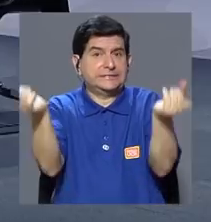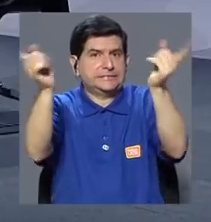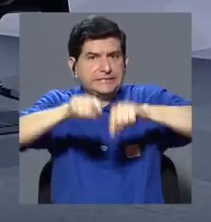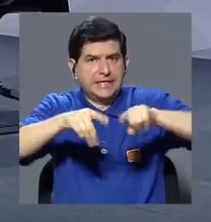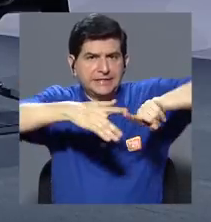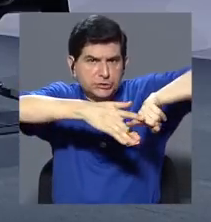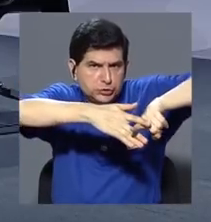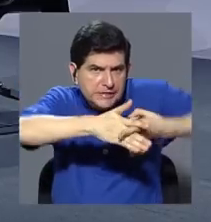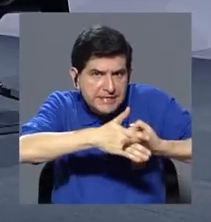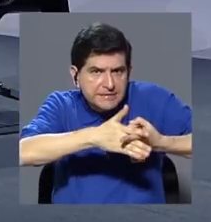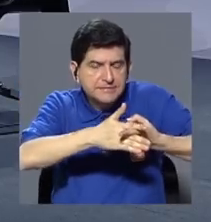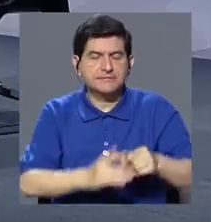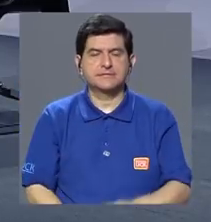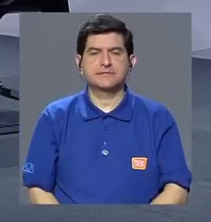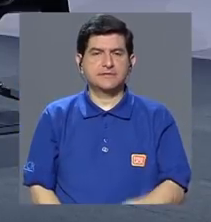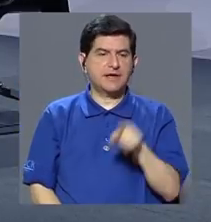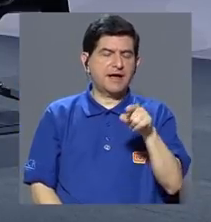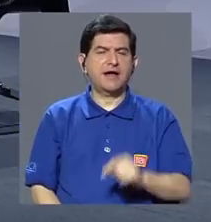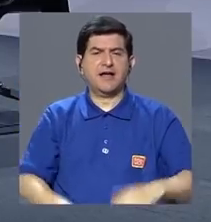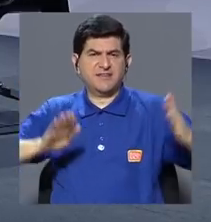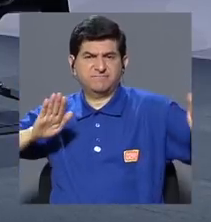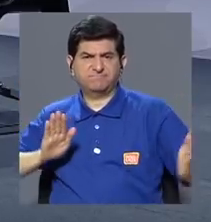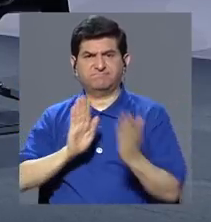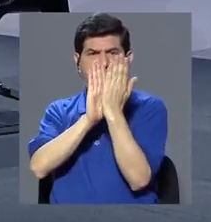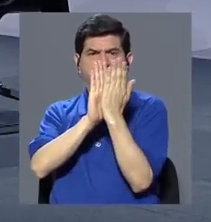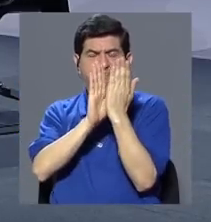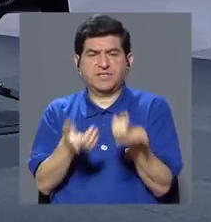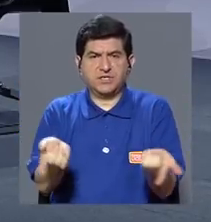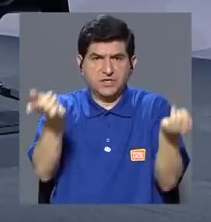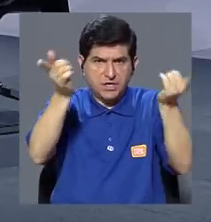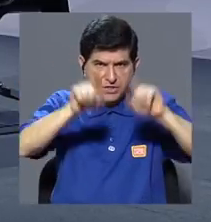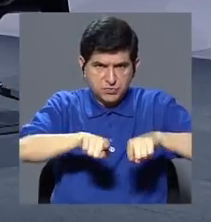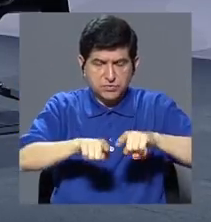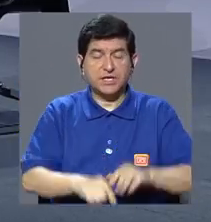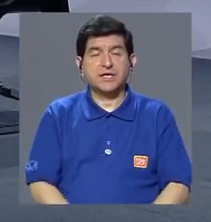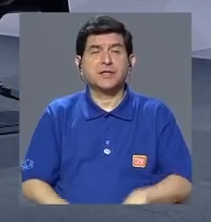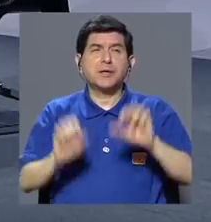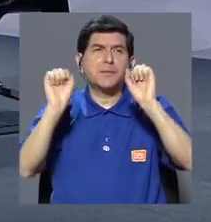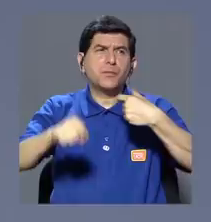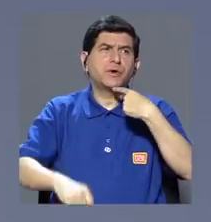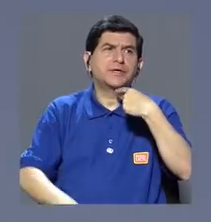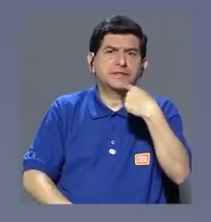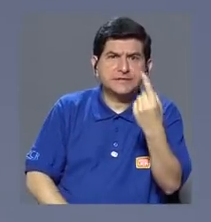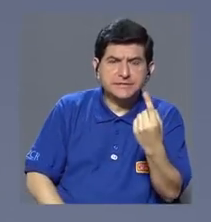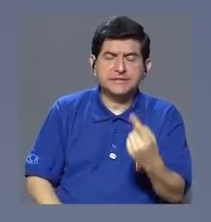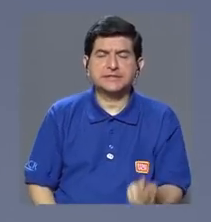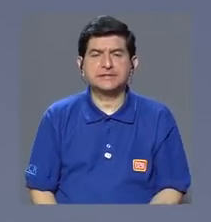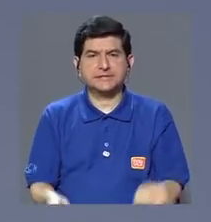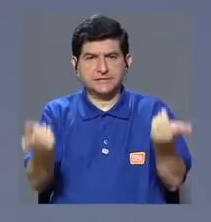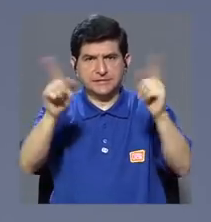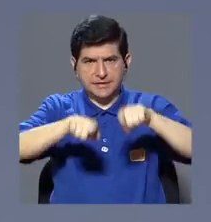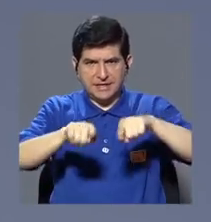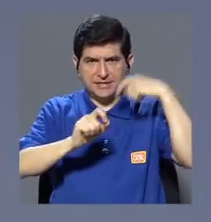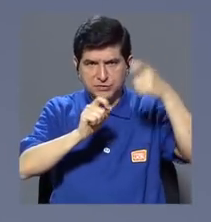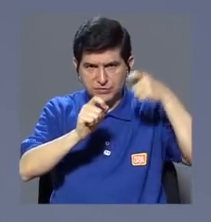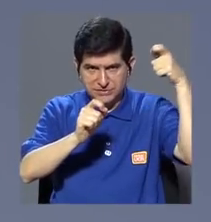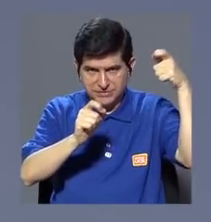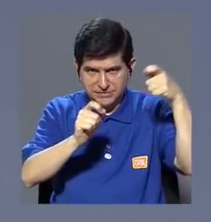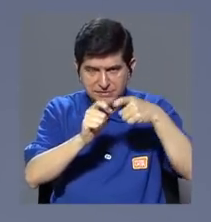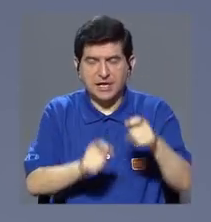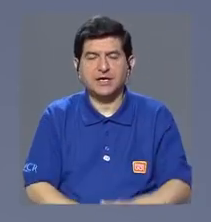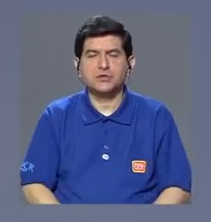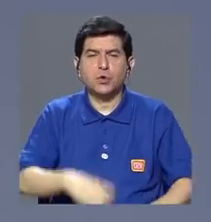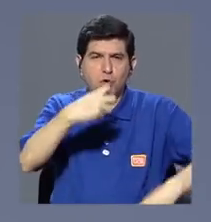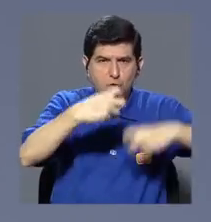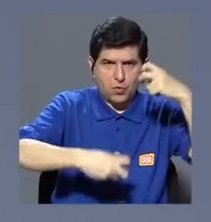detonada de algún modo ese enfrentamiento entre lo que podría ser en este caso en particular el